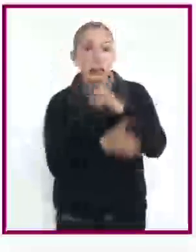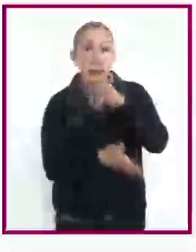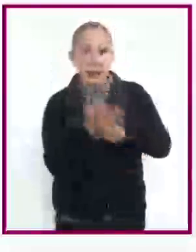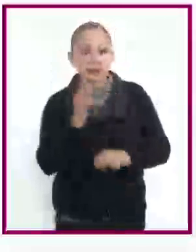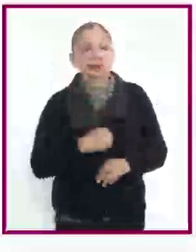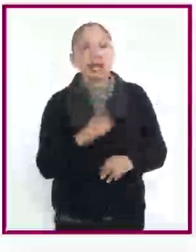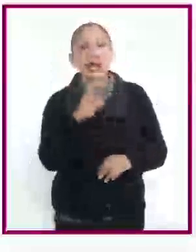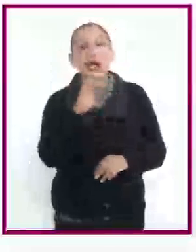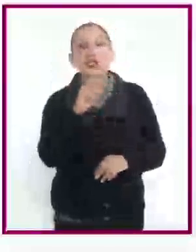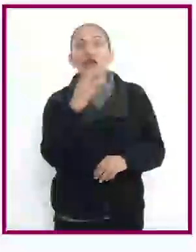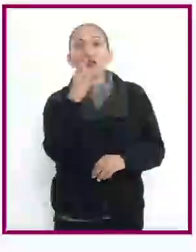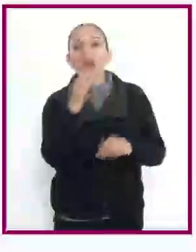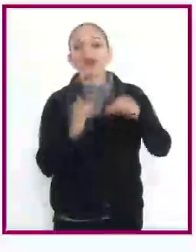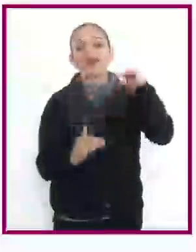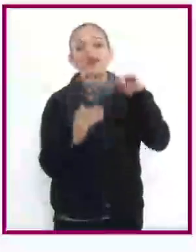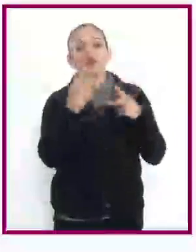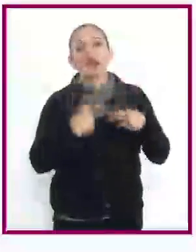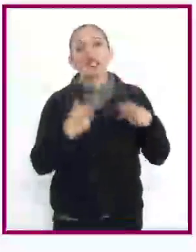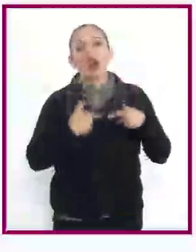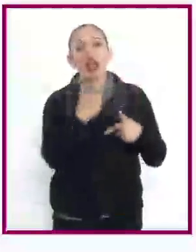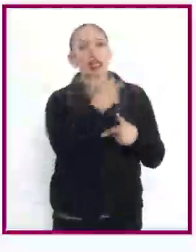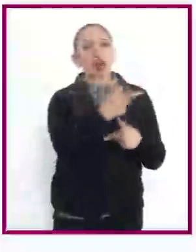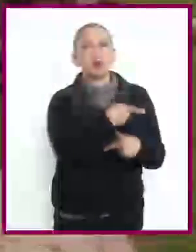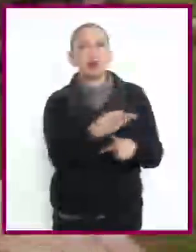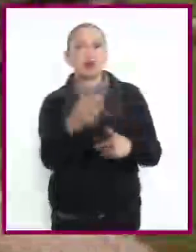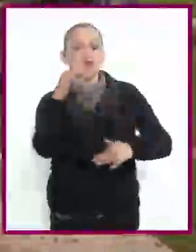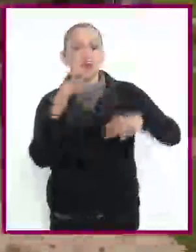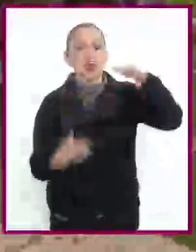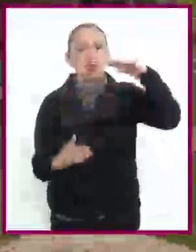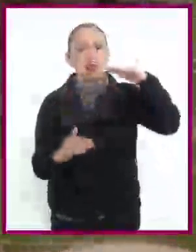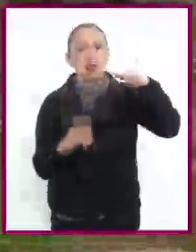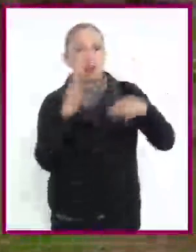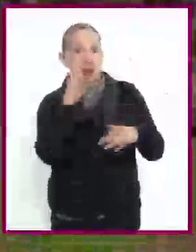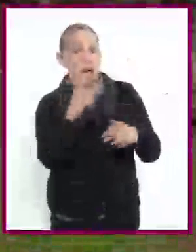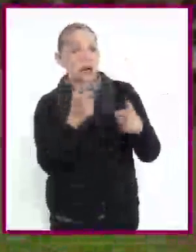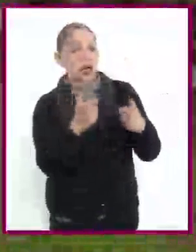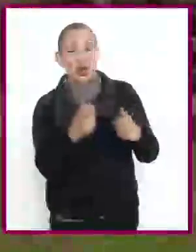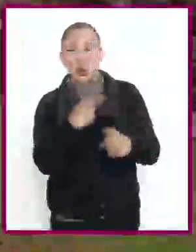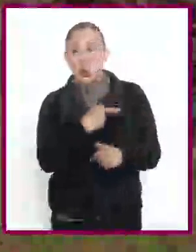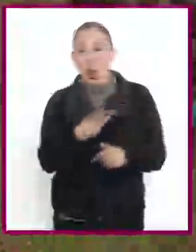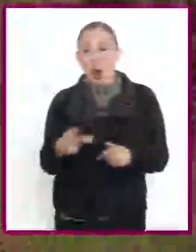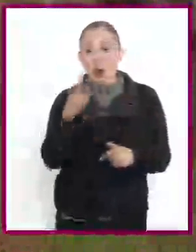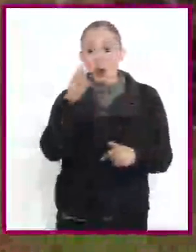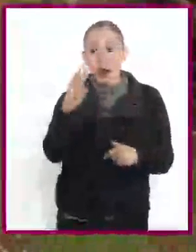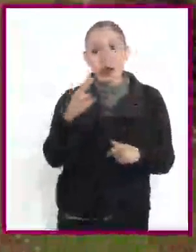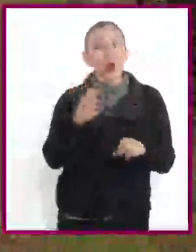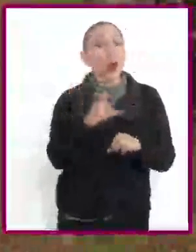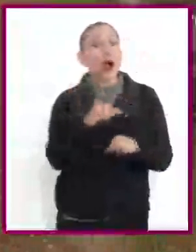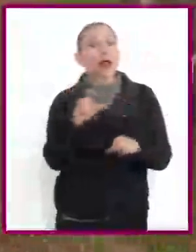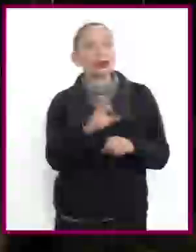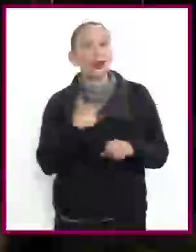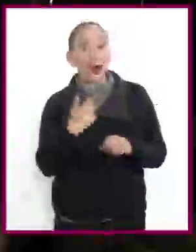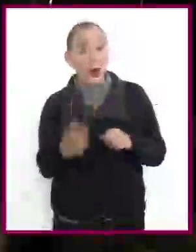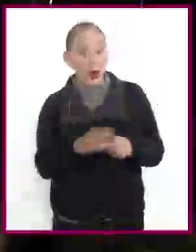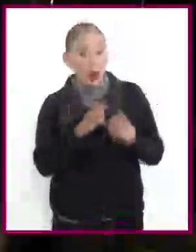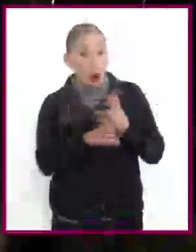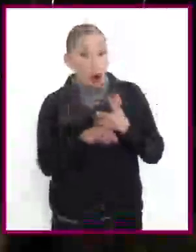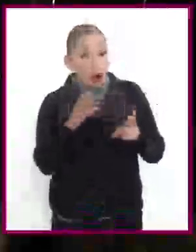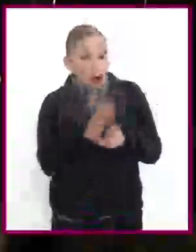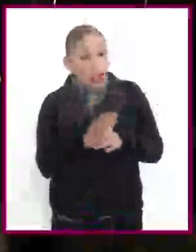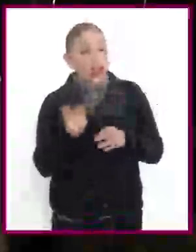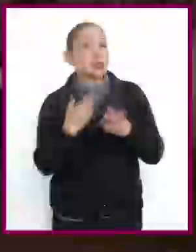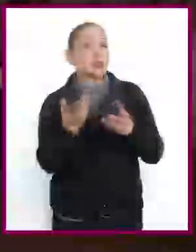consecuencias. Ejemplo, conflicto en Siria. Esta guerra ha desplazado a más de la mitad de su población tanto